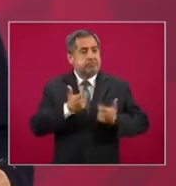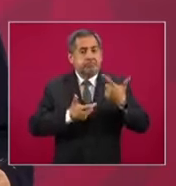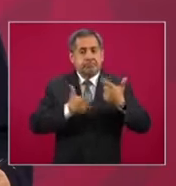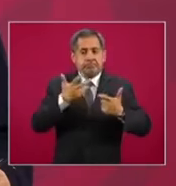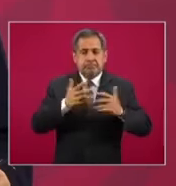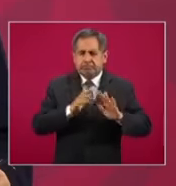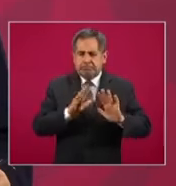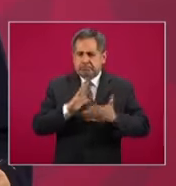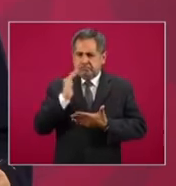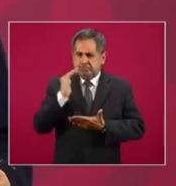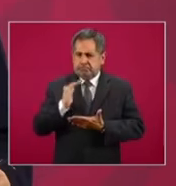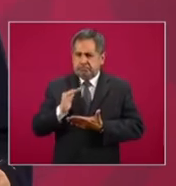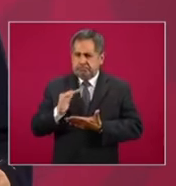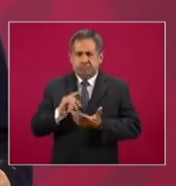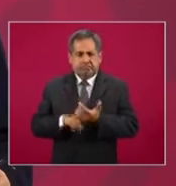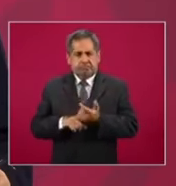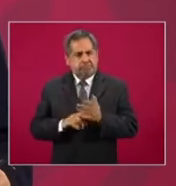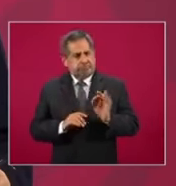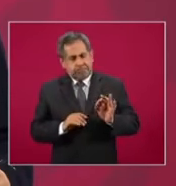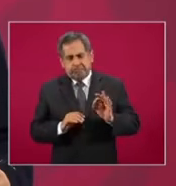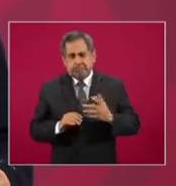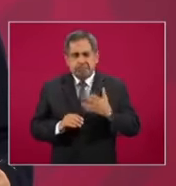inflación términos